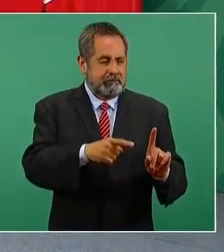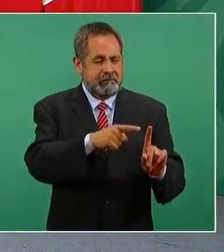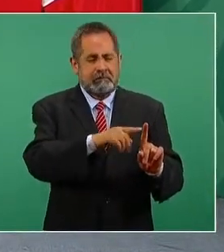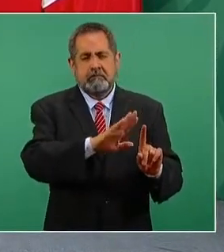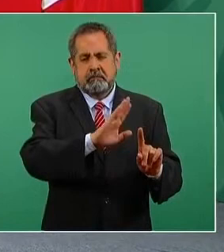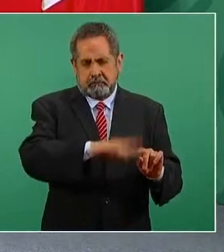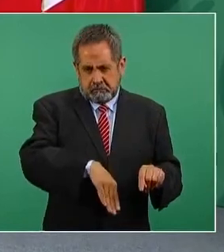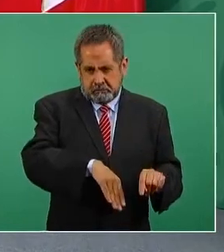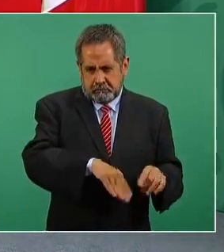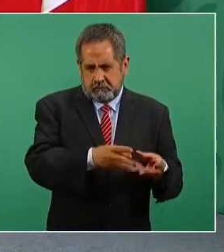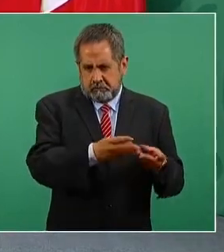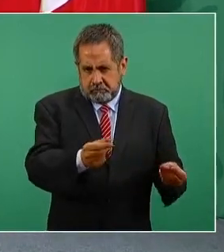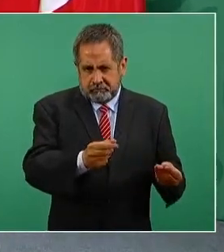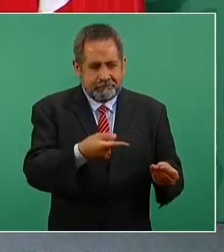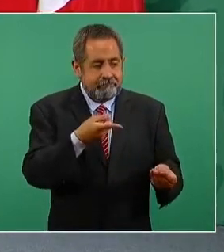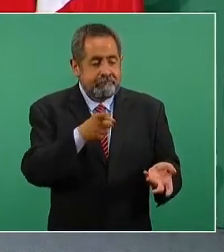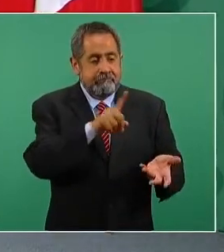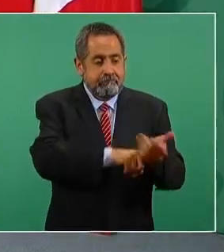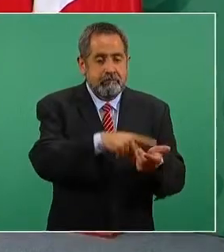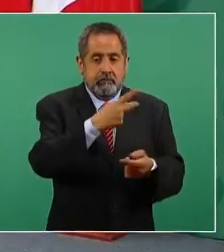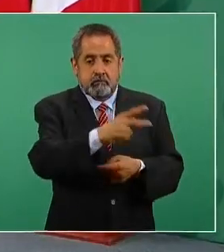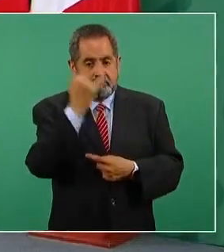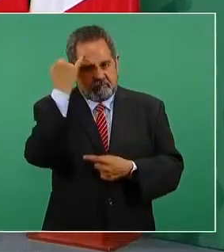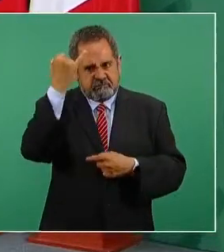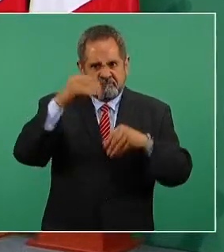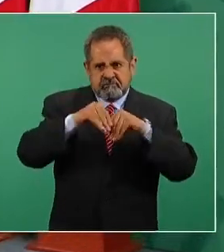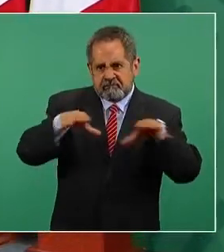Pueden matar a la persona, pero ¿cuándo van a